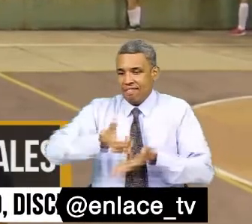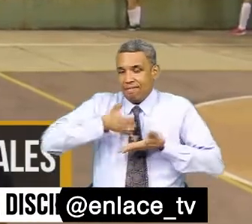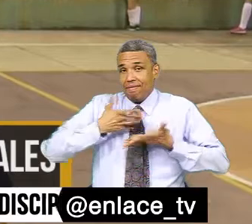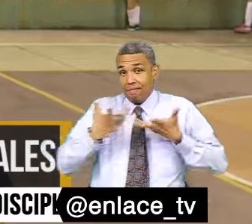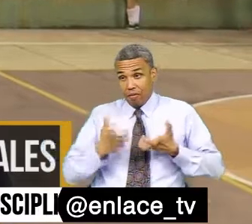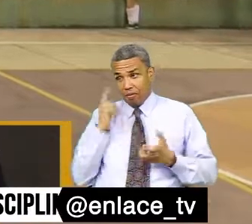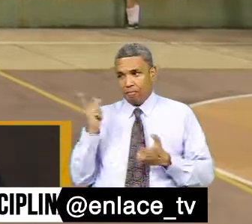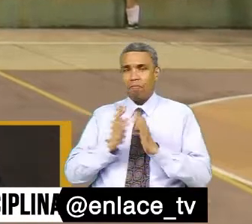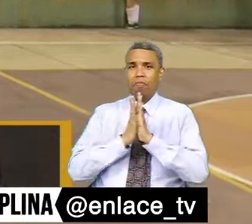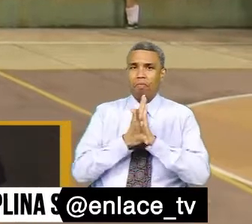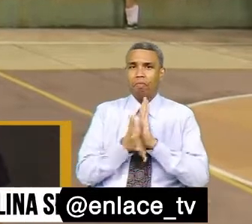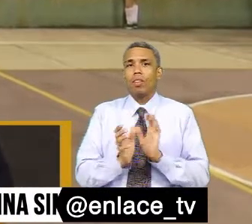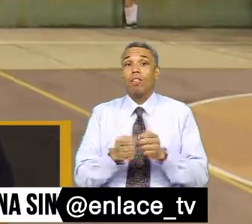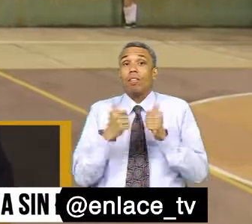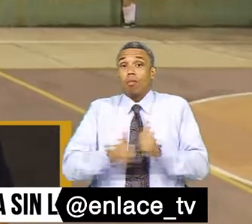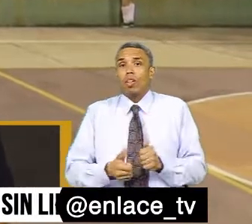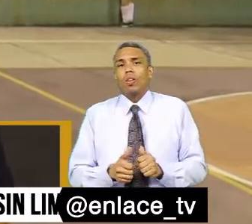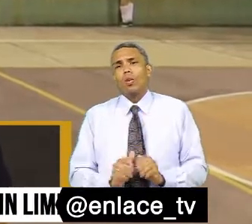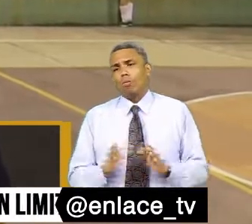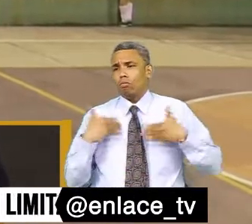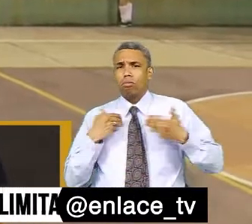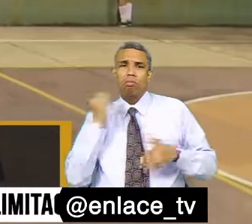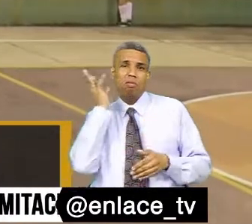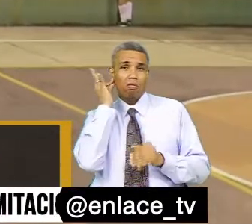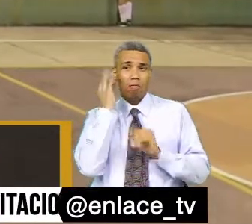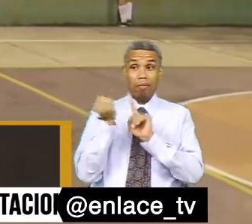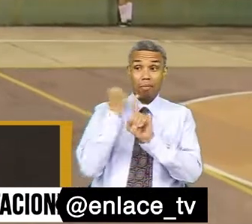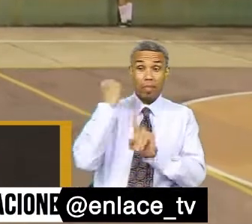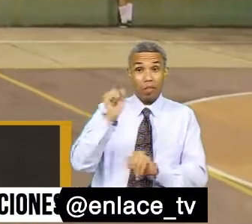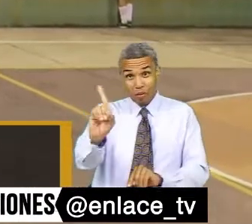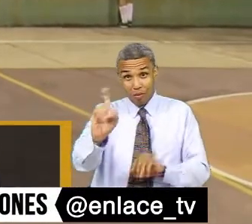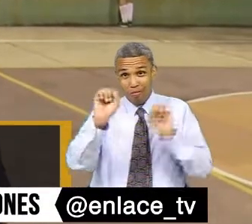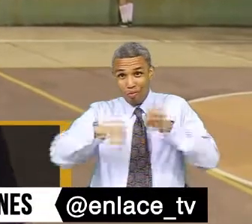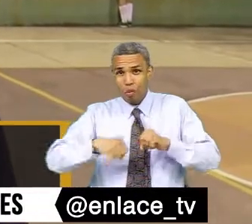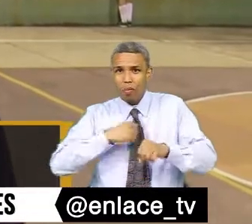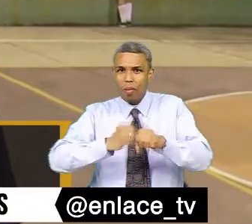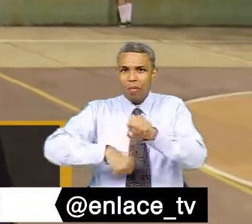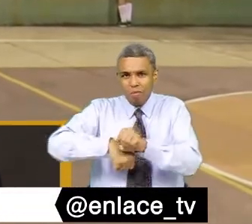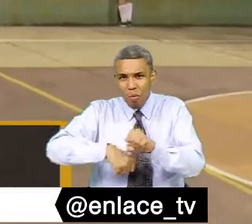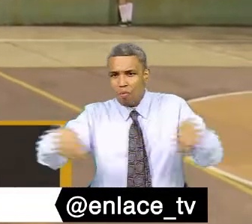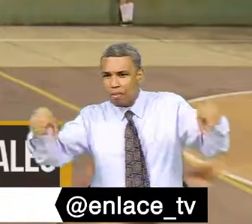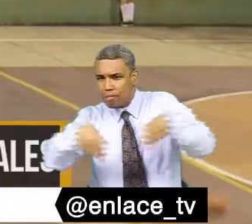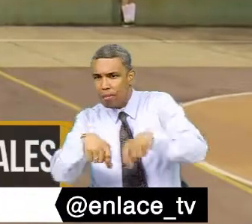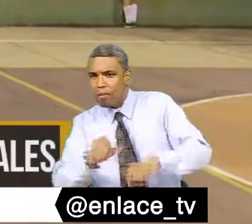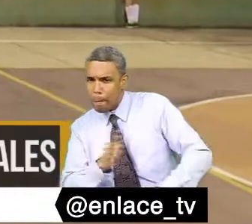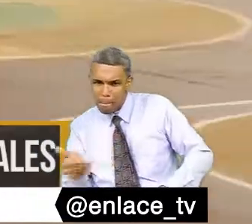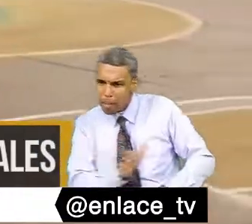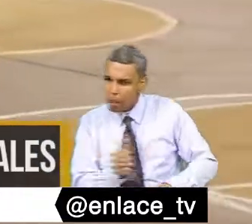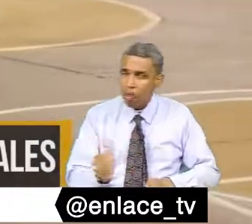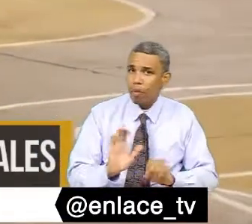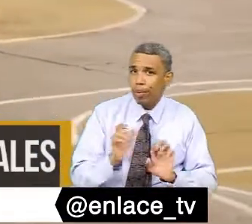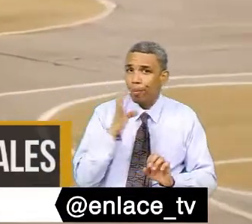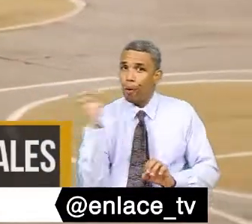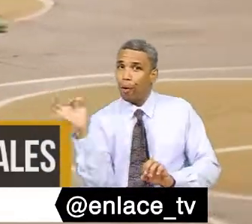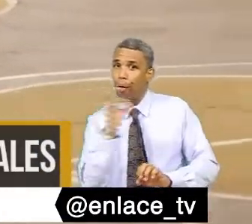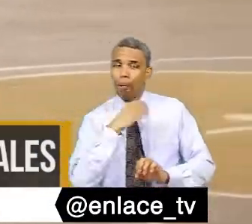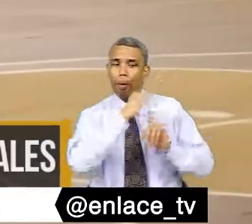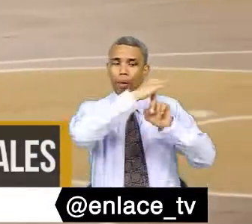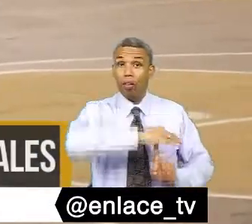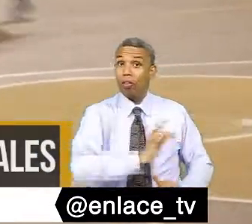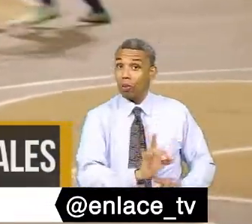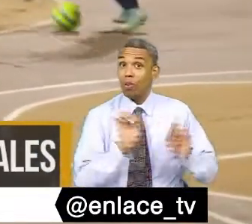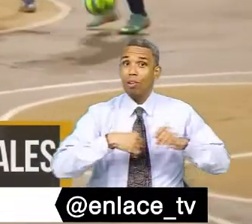parece bien que nos estén dando la oportunidad a las mujeres para sobresalir en microfútbol, ya que siempre han sido los hombres, y pues me parece